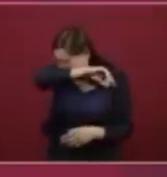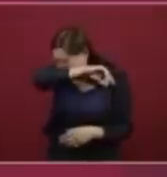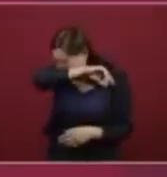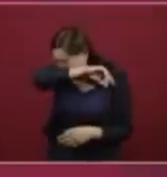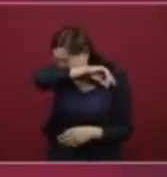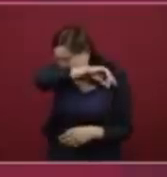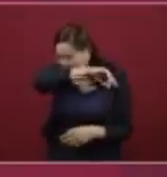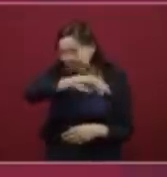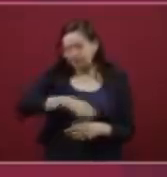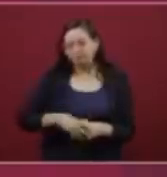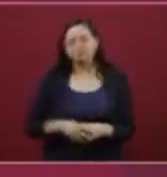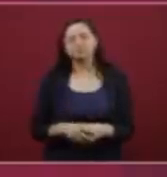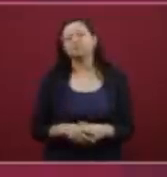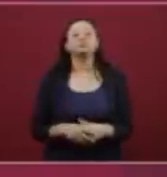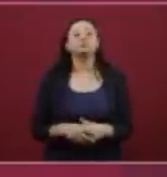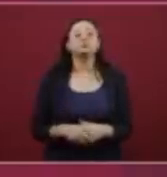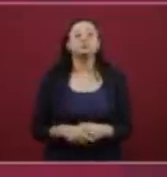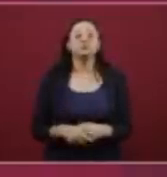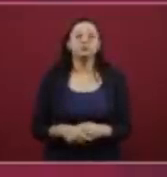estamos